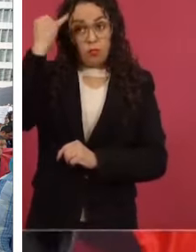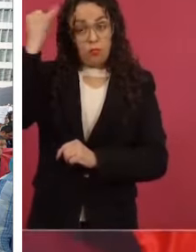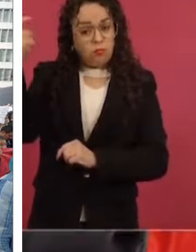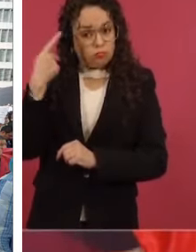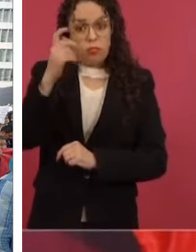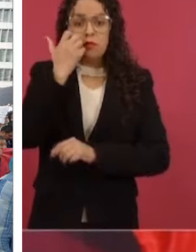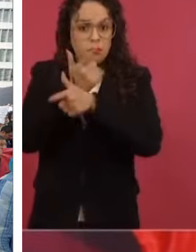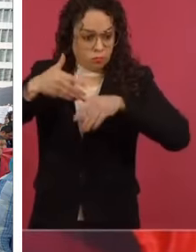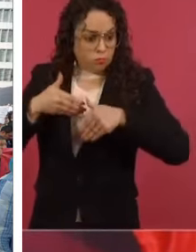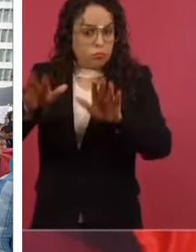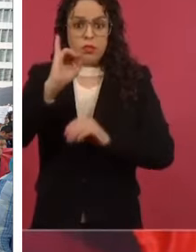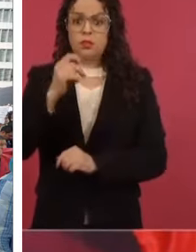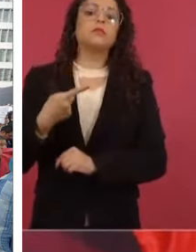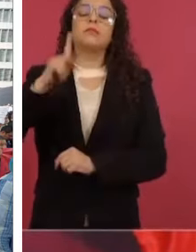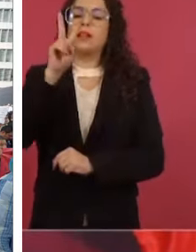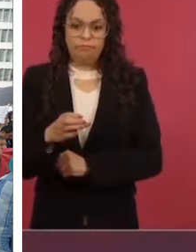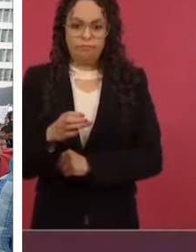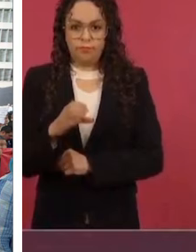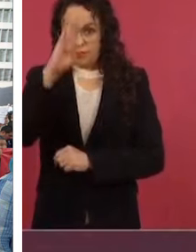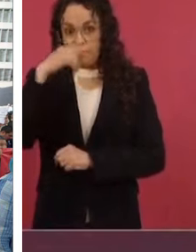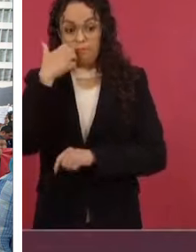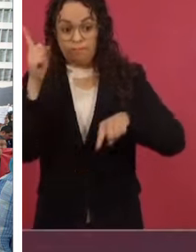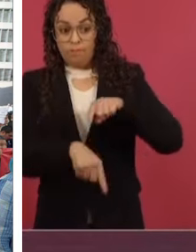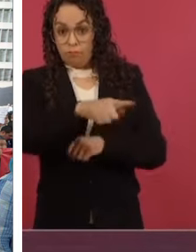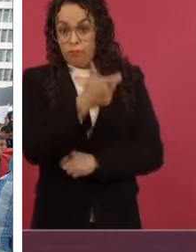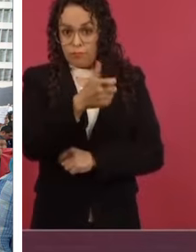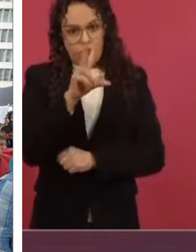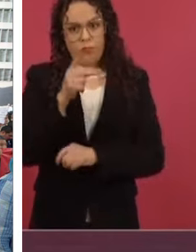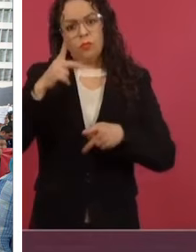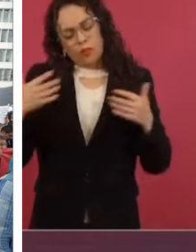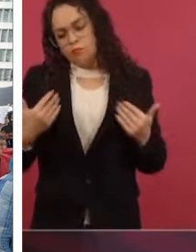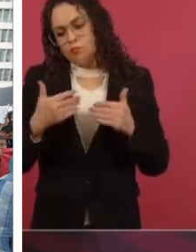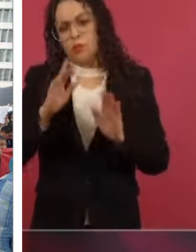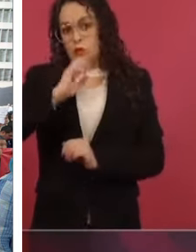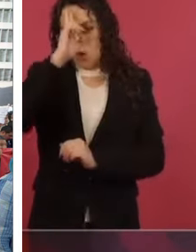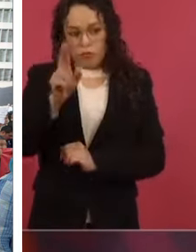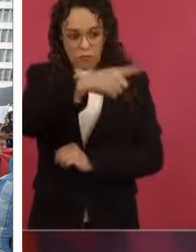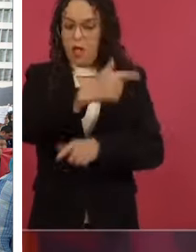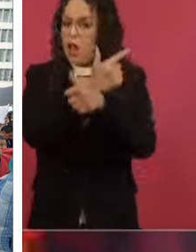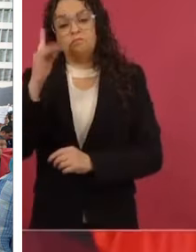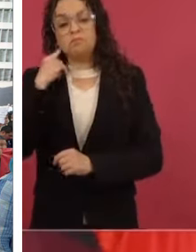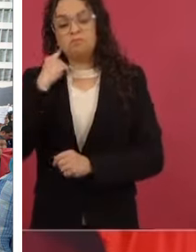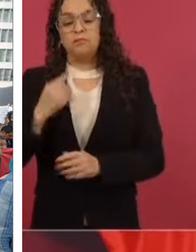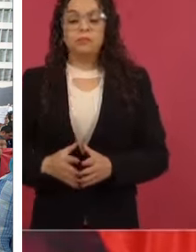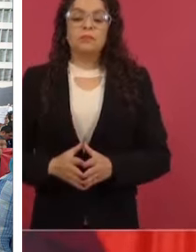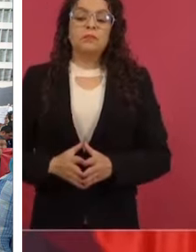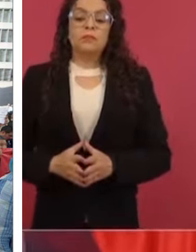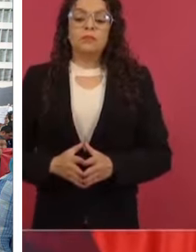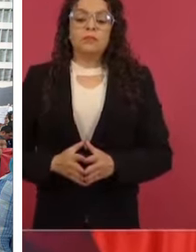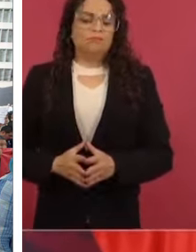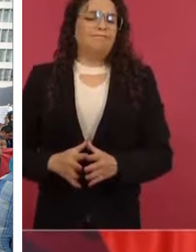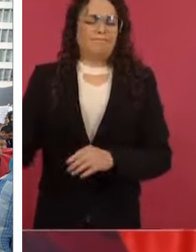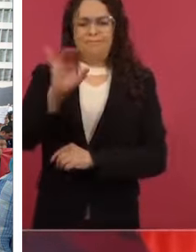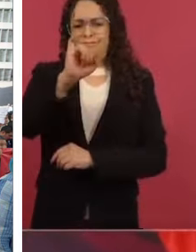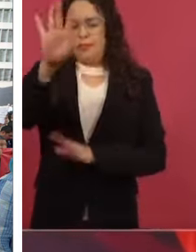pero que no se dejen manipular. Pero bueno, somos libres, ¿eh? Y qué bueno que se manifiesten. Sí. Dicen, por ejemplo,